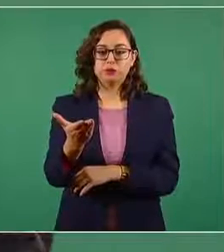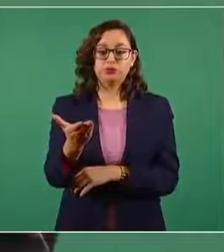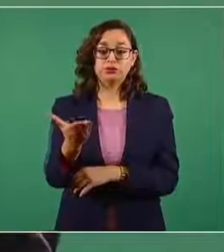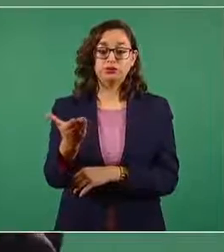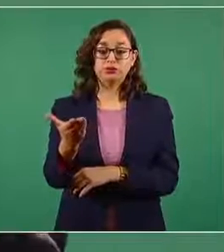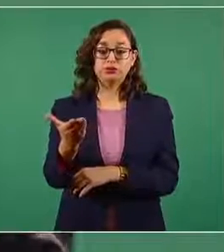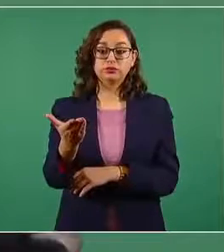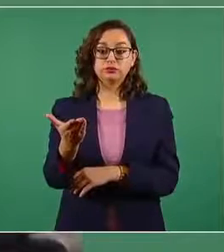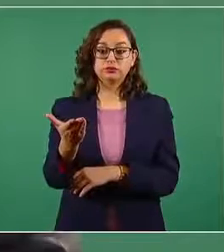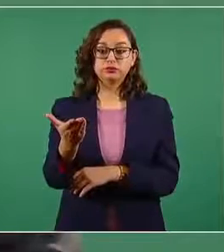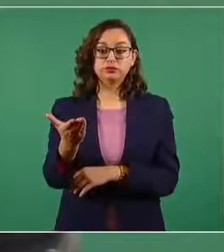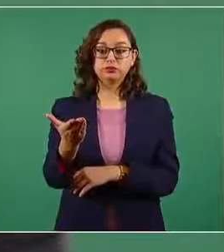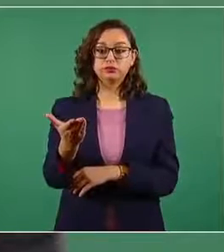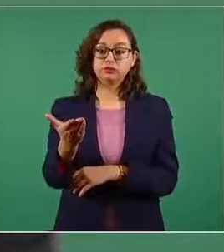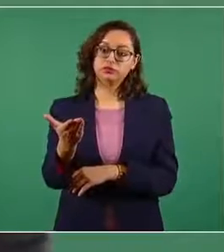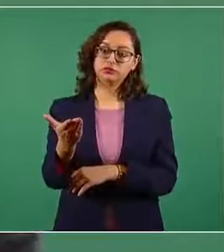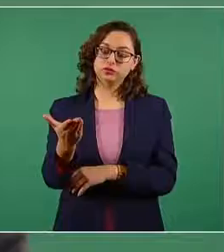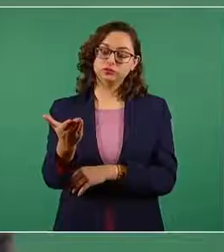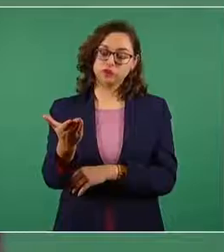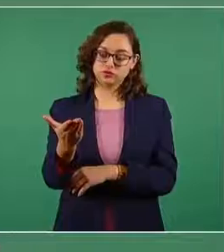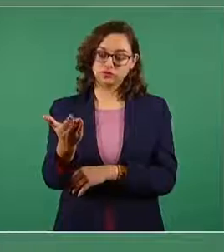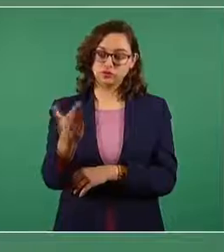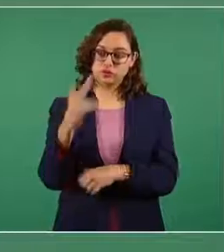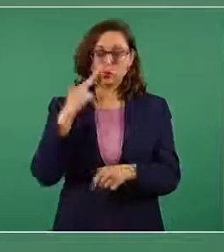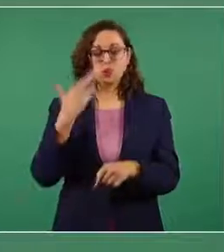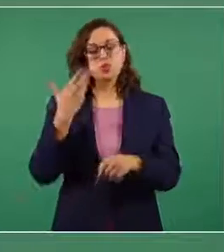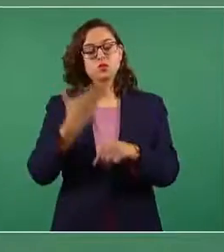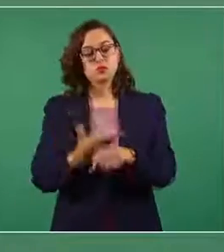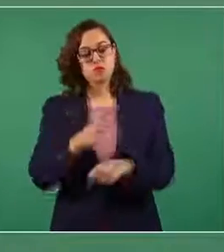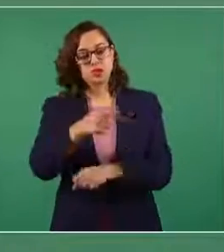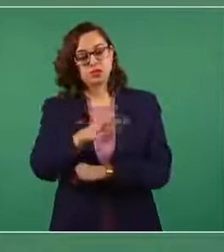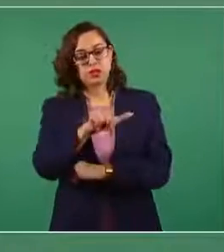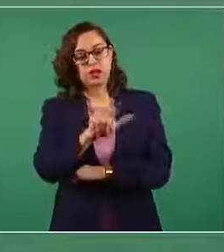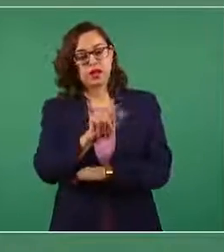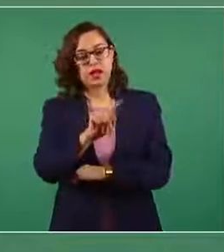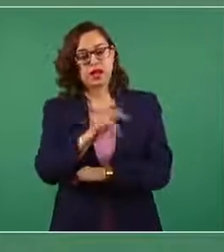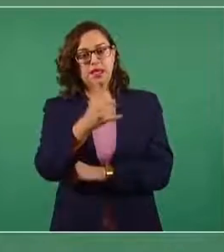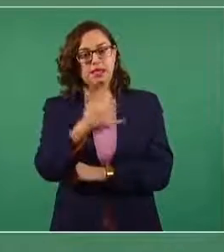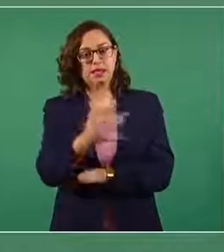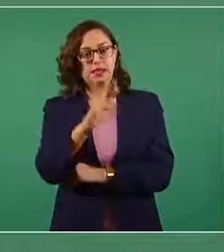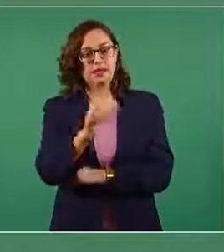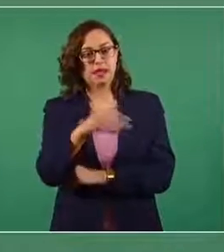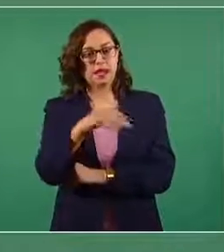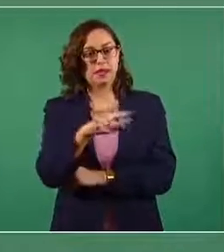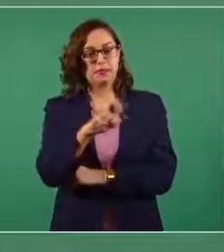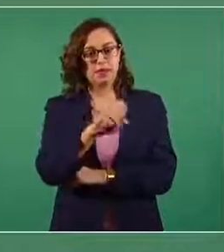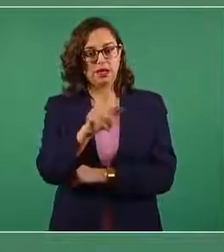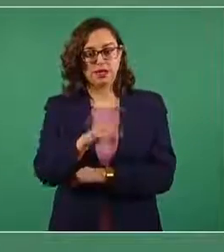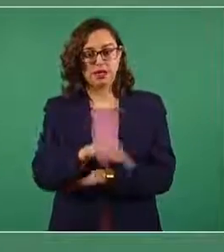pues a la encargada de atención ciudadana, Leti Ramírez, que